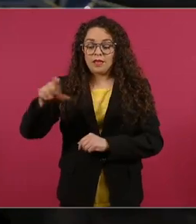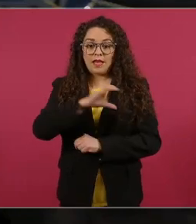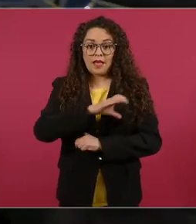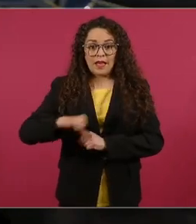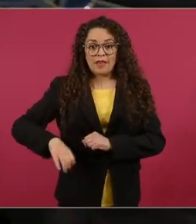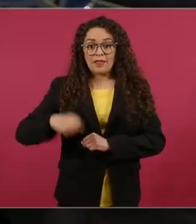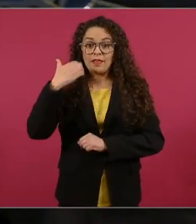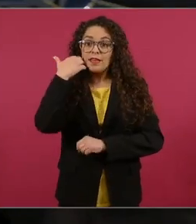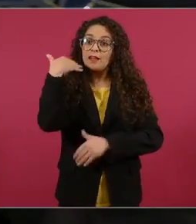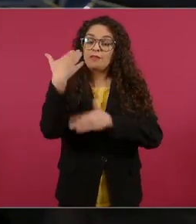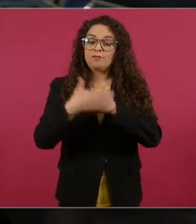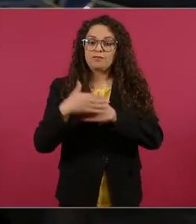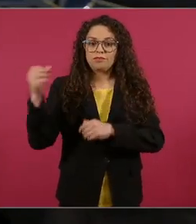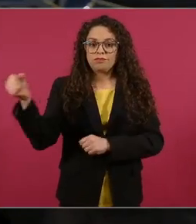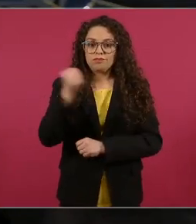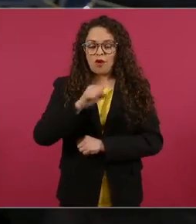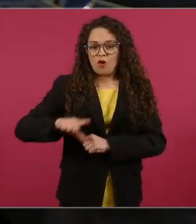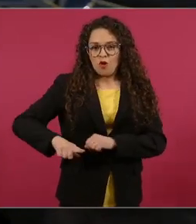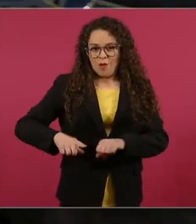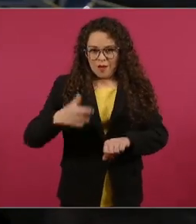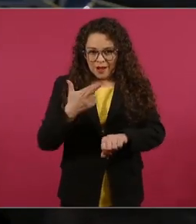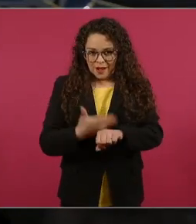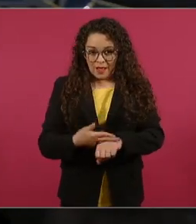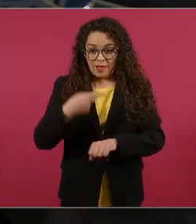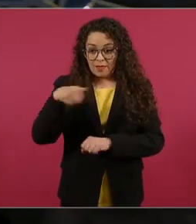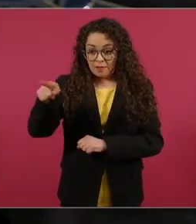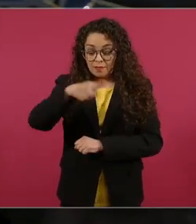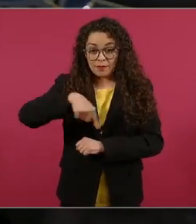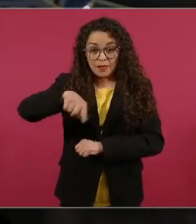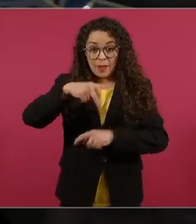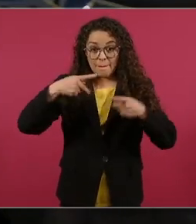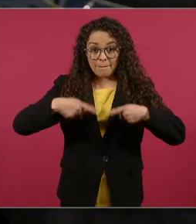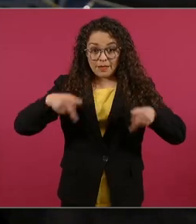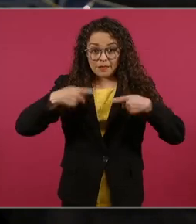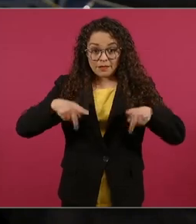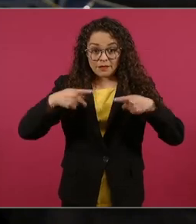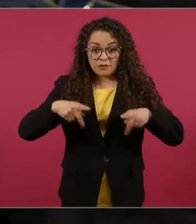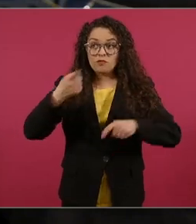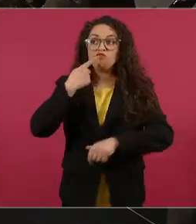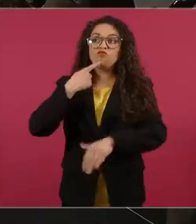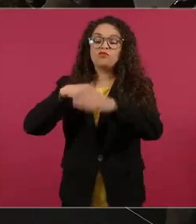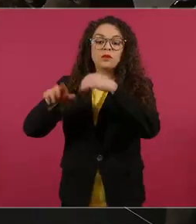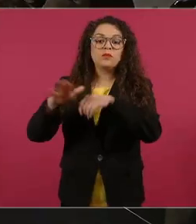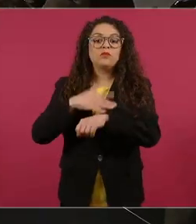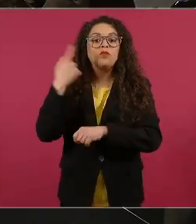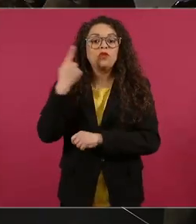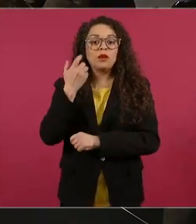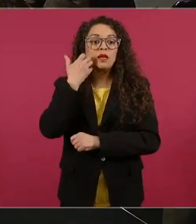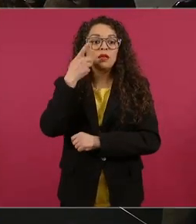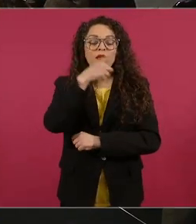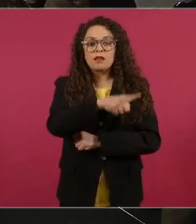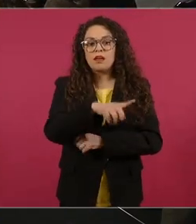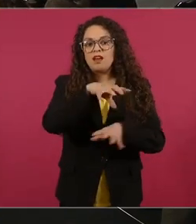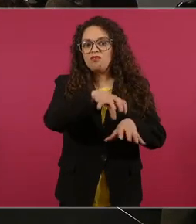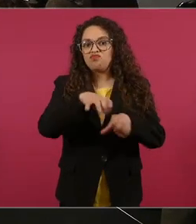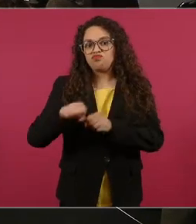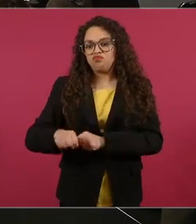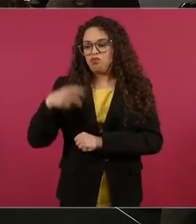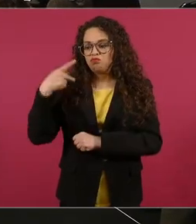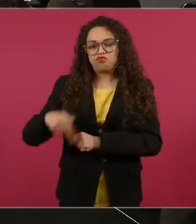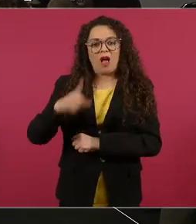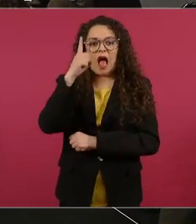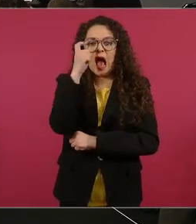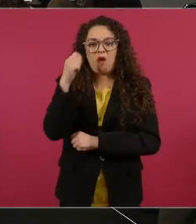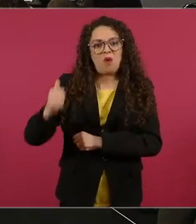estos agricultores cañeros están denunciando que se quieren quedar con el agua. Y lo que